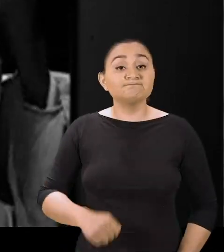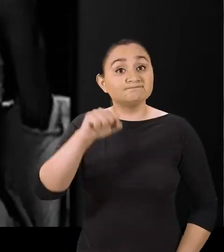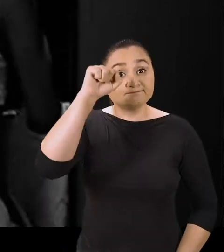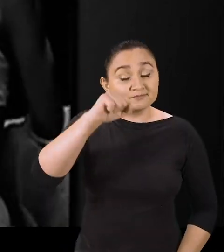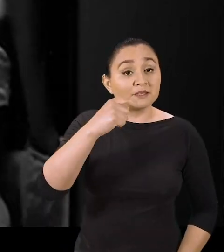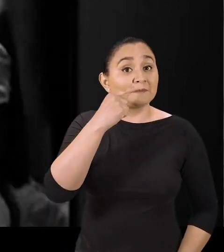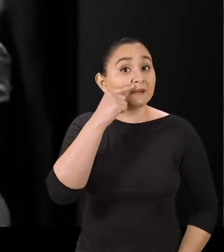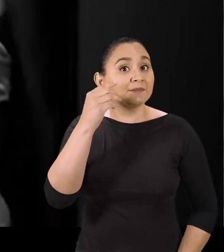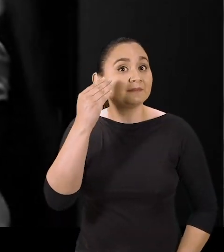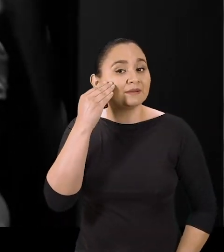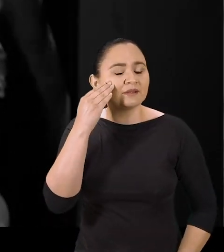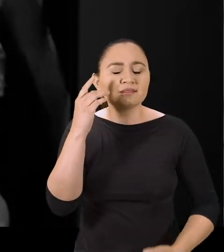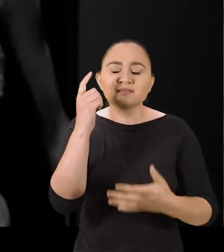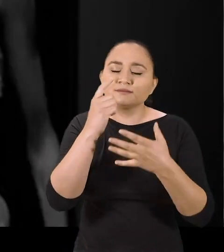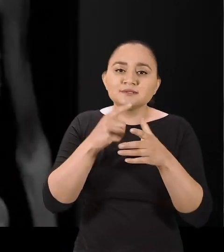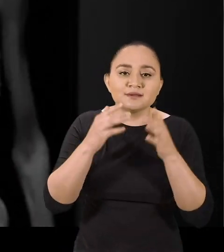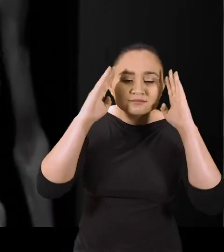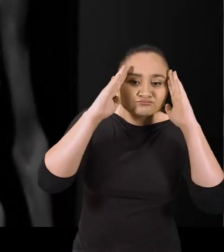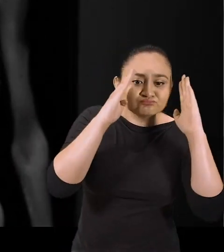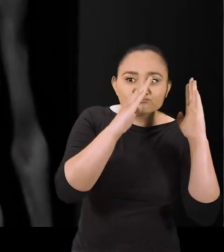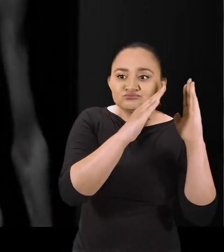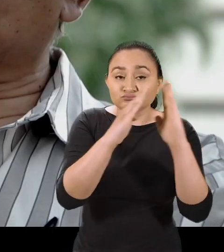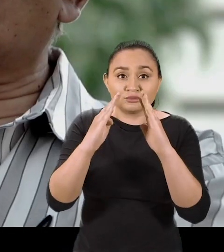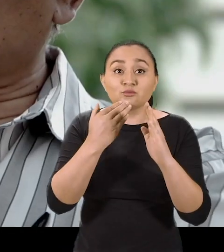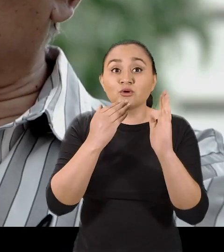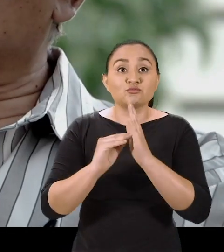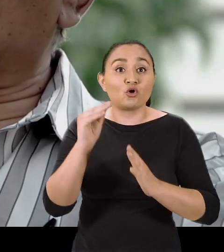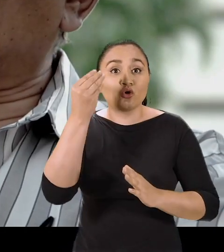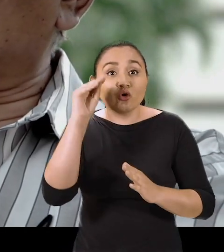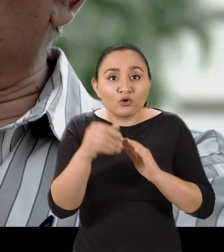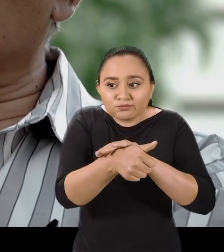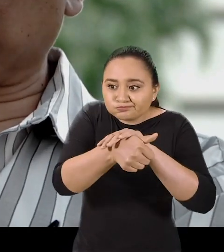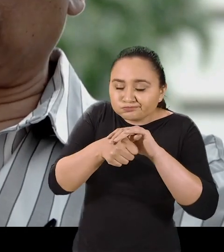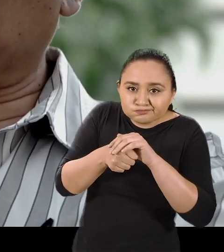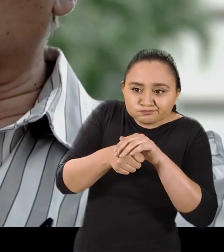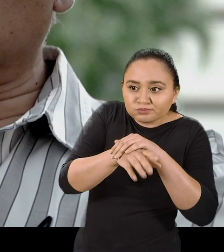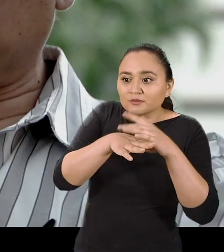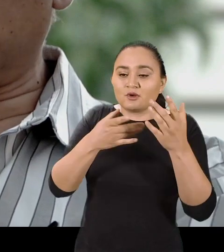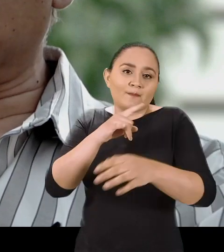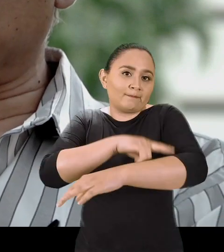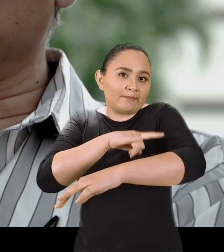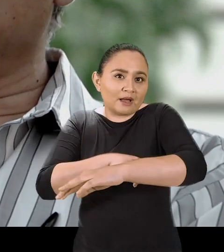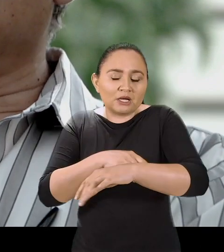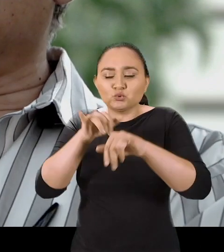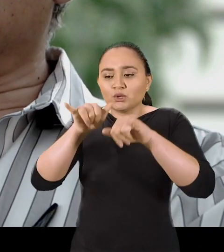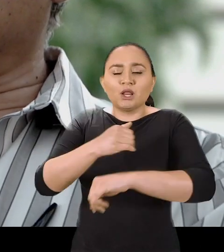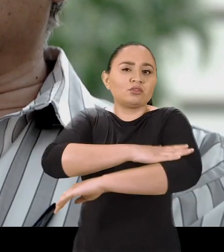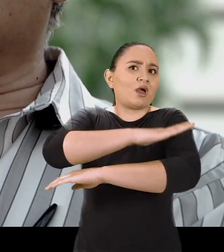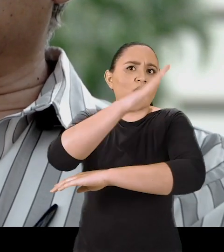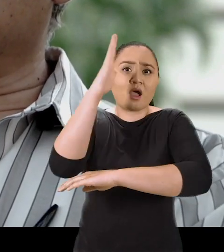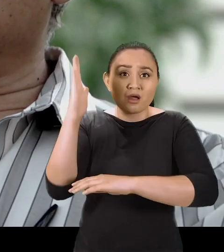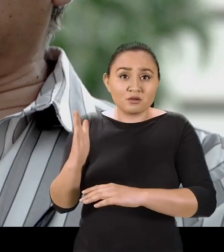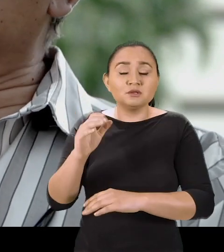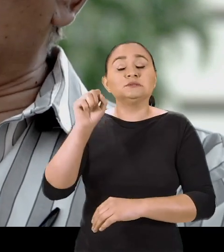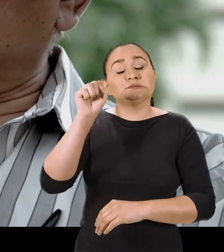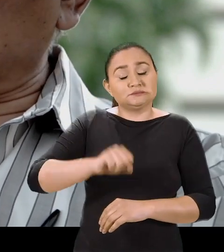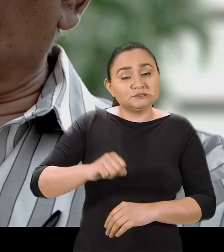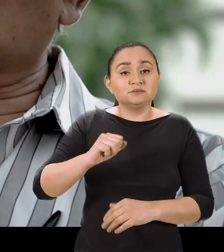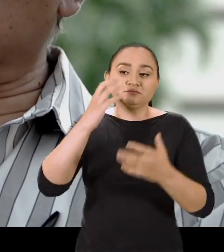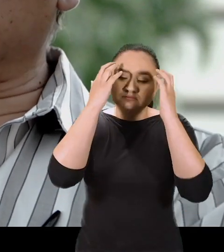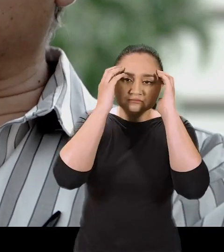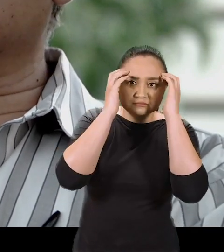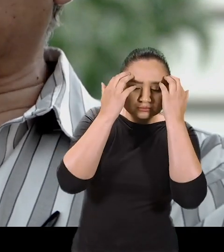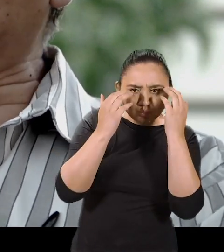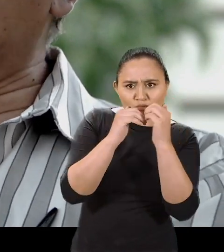los padres deben estar atento a este tipo de situaciones porque se oculta se esconden van al baño se quedan mucho tiempo allí hay una